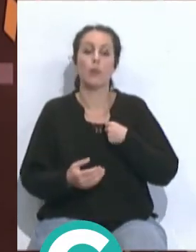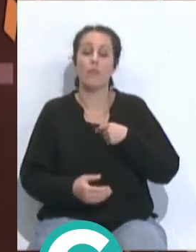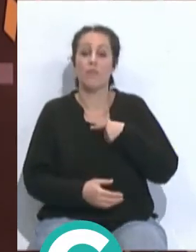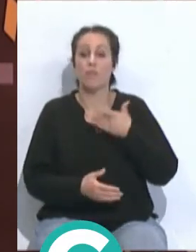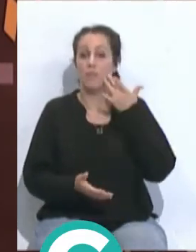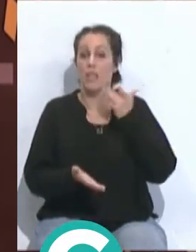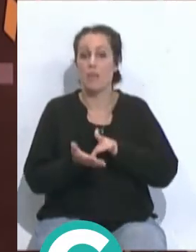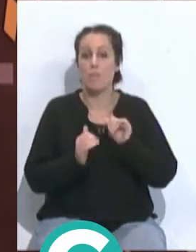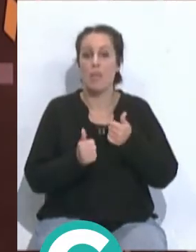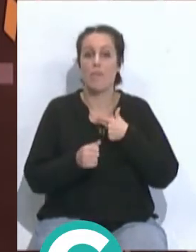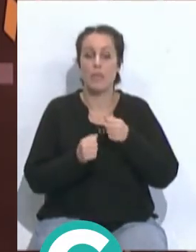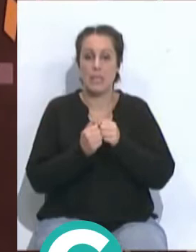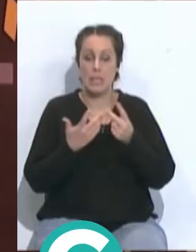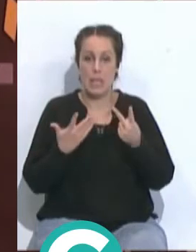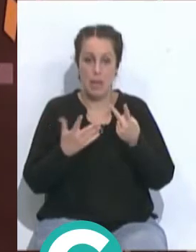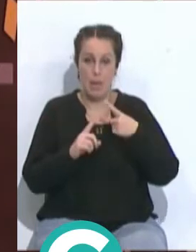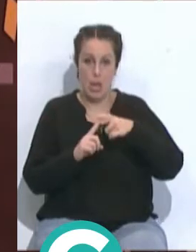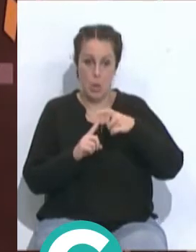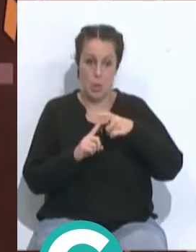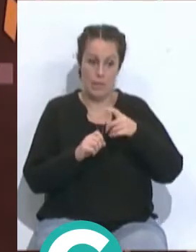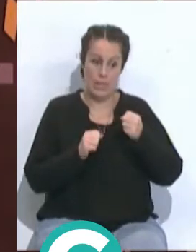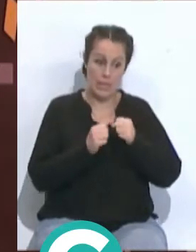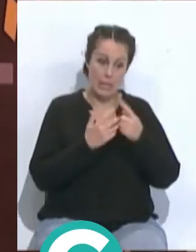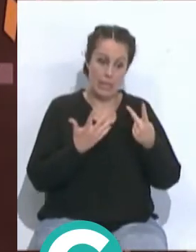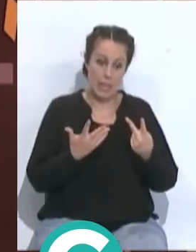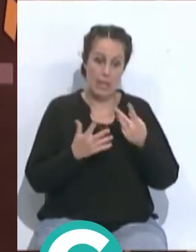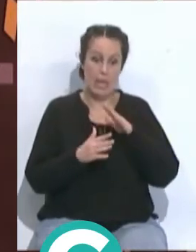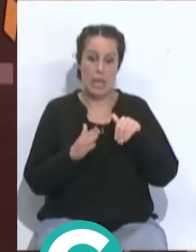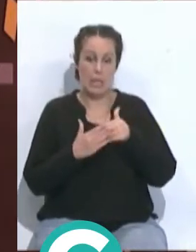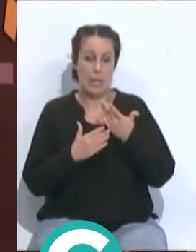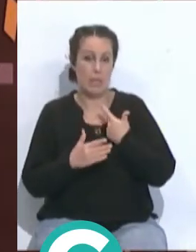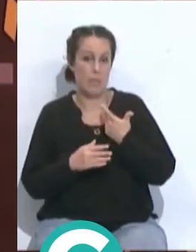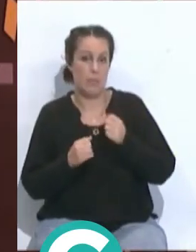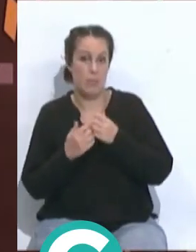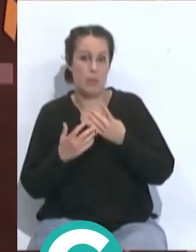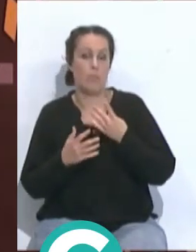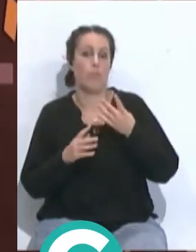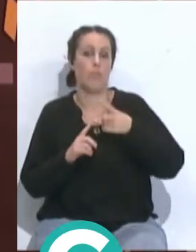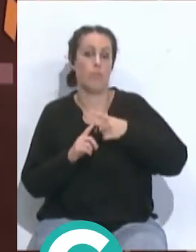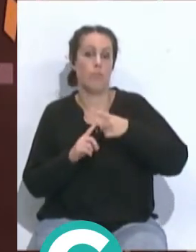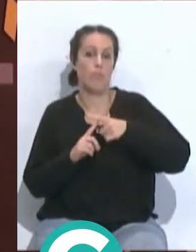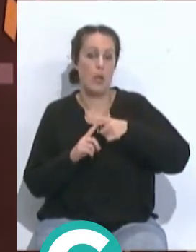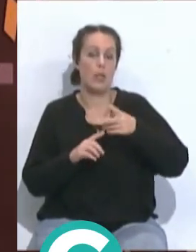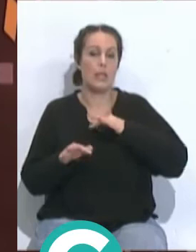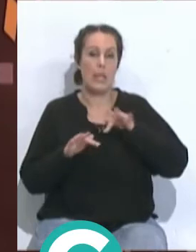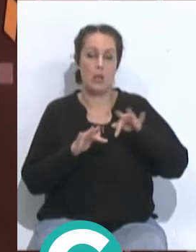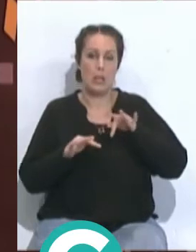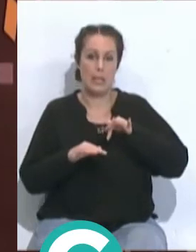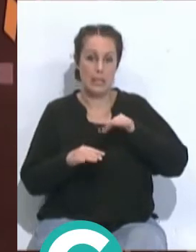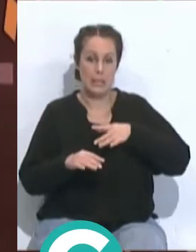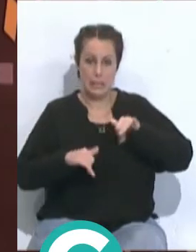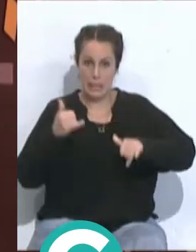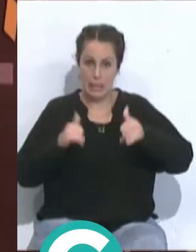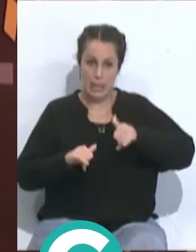fechas. Arrancará el 27 de mayo, entre el 27 y el 29 de mayo en el Teatro del Títere, y la final en el Gran Teatro Falla